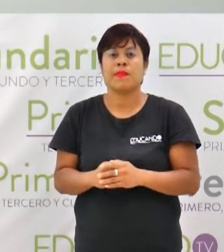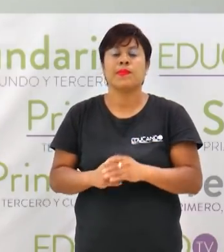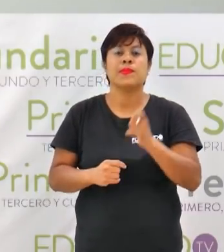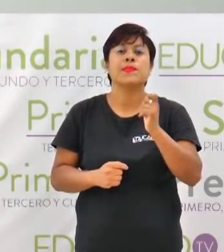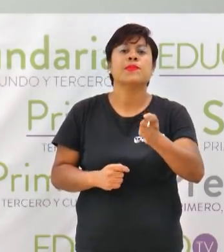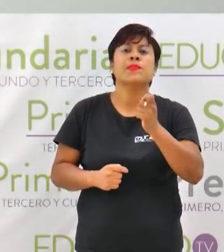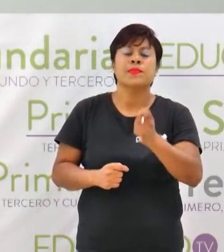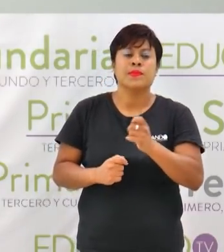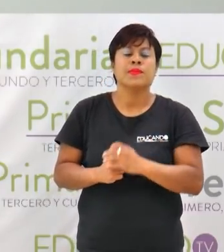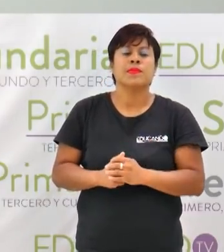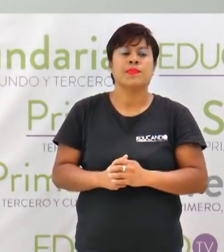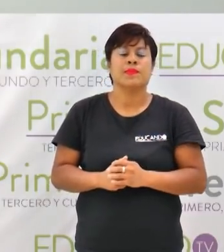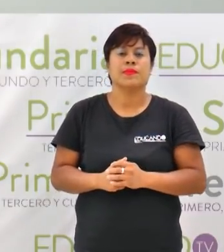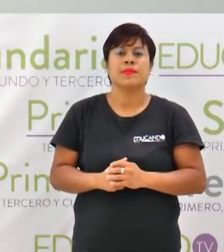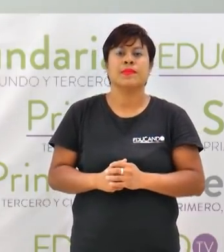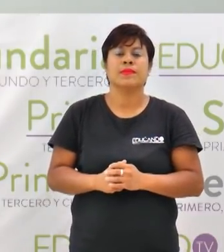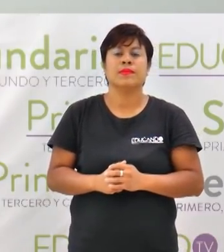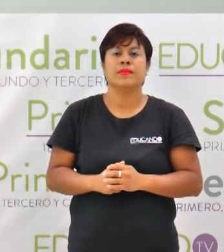lo que son